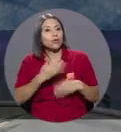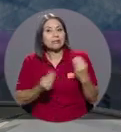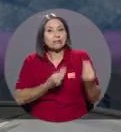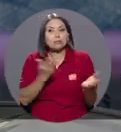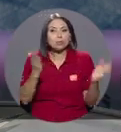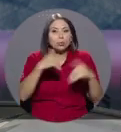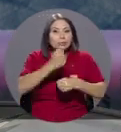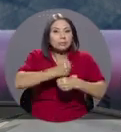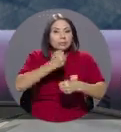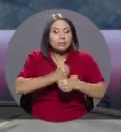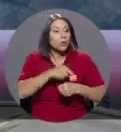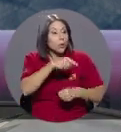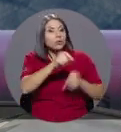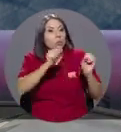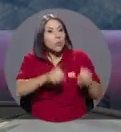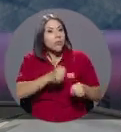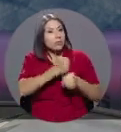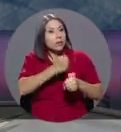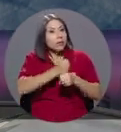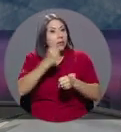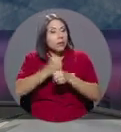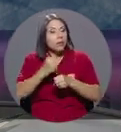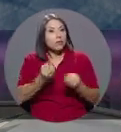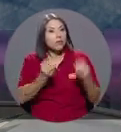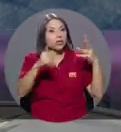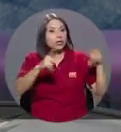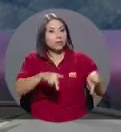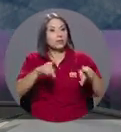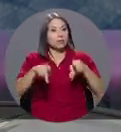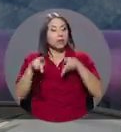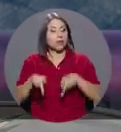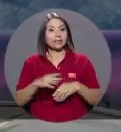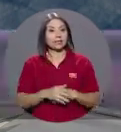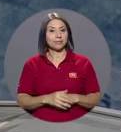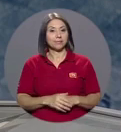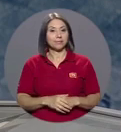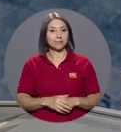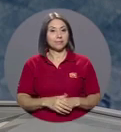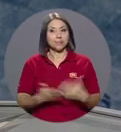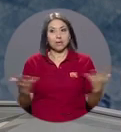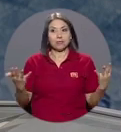Ahora que usted mencionaba el tema del desempleo y que esto puede ser una alternativa productiva para muchas personas,